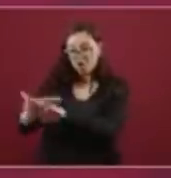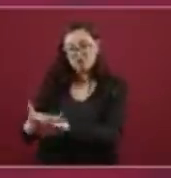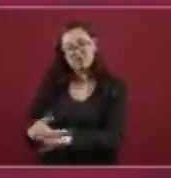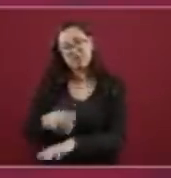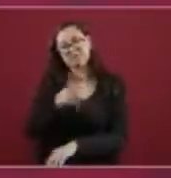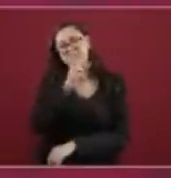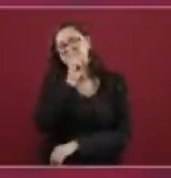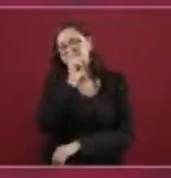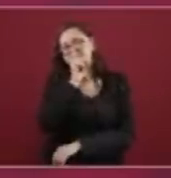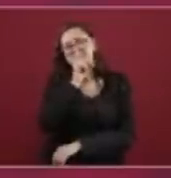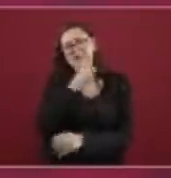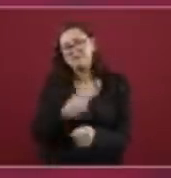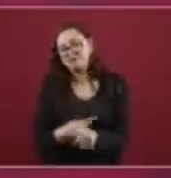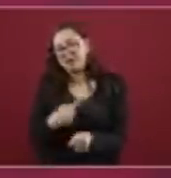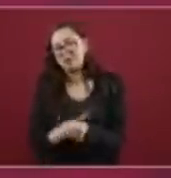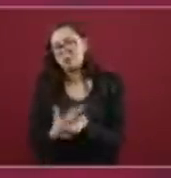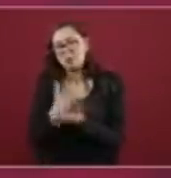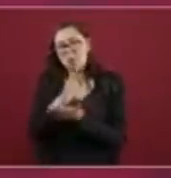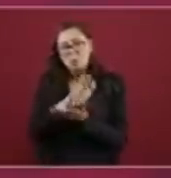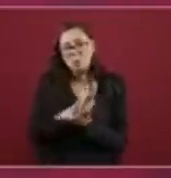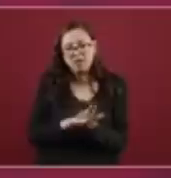a una gente humilde, a un